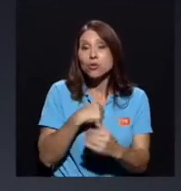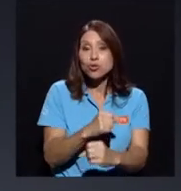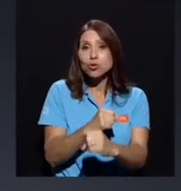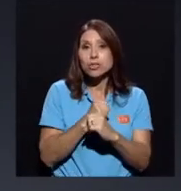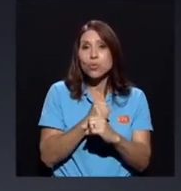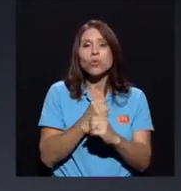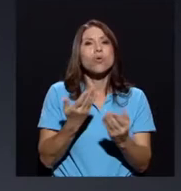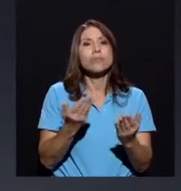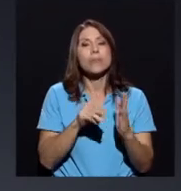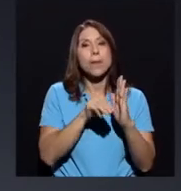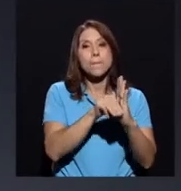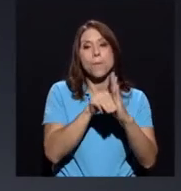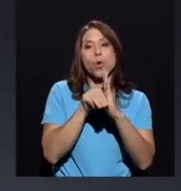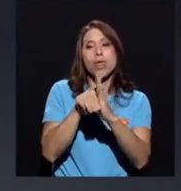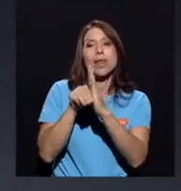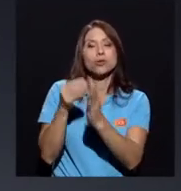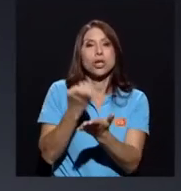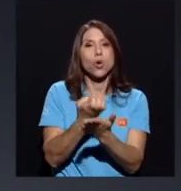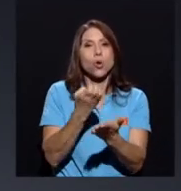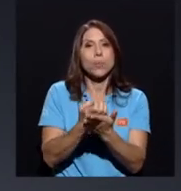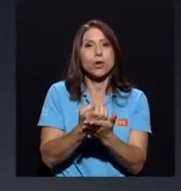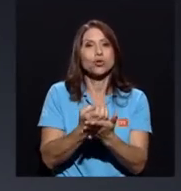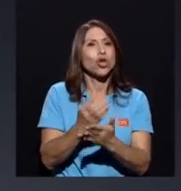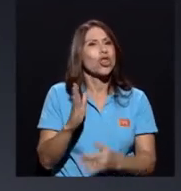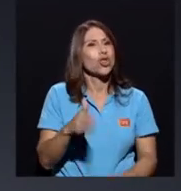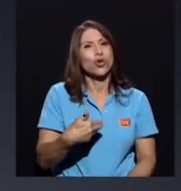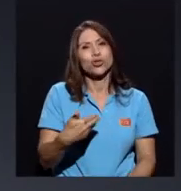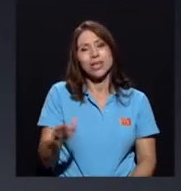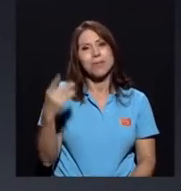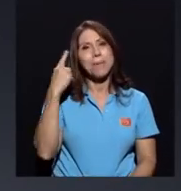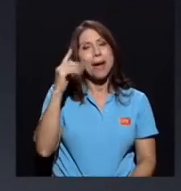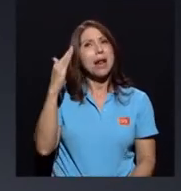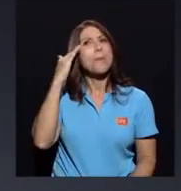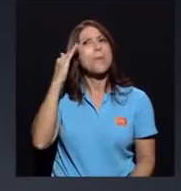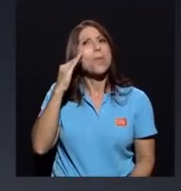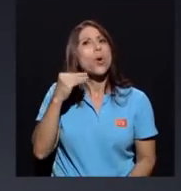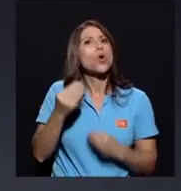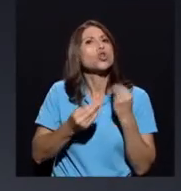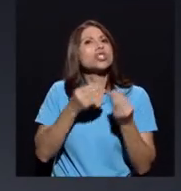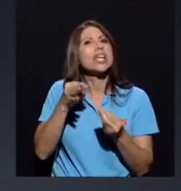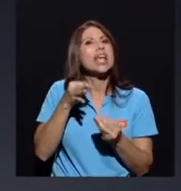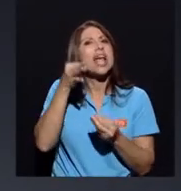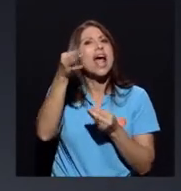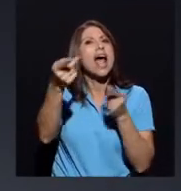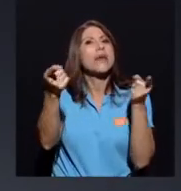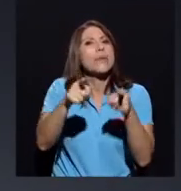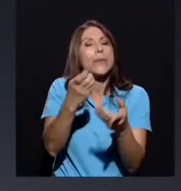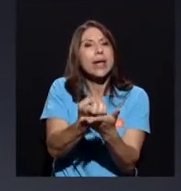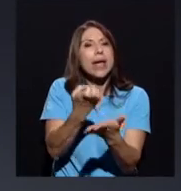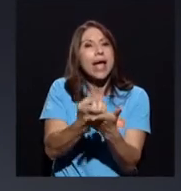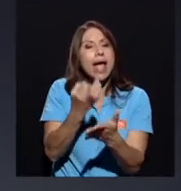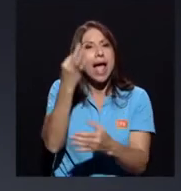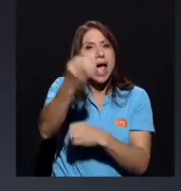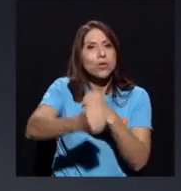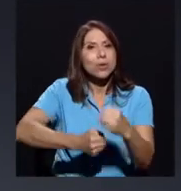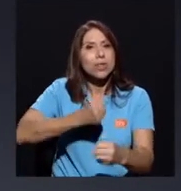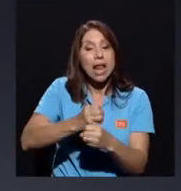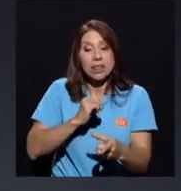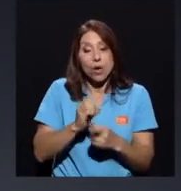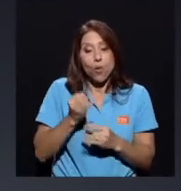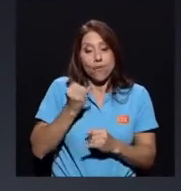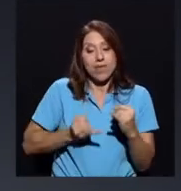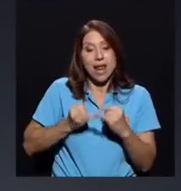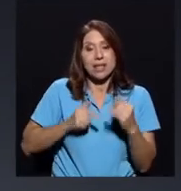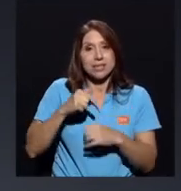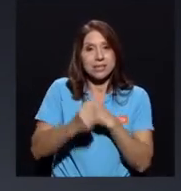modelos económicos nos sirven para pronosticar la economía del año entrante o hacia finales de este año